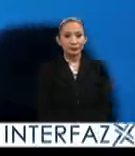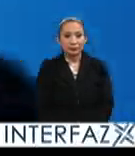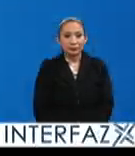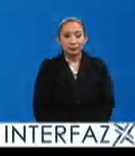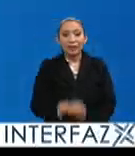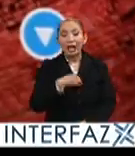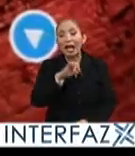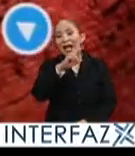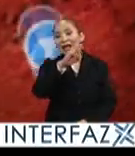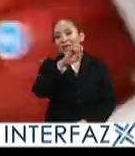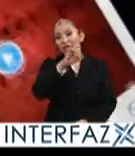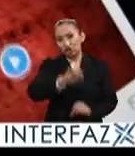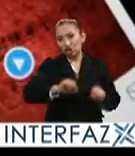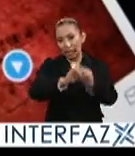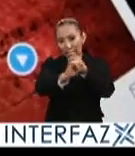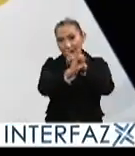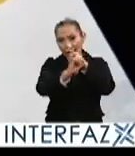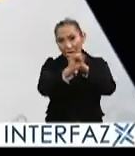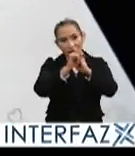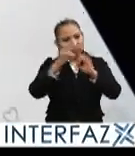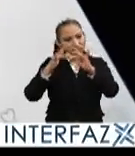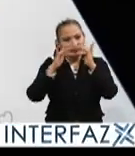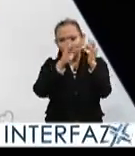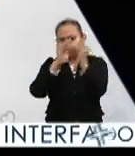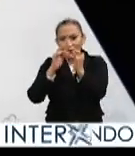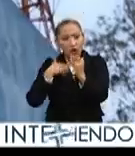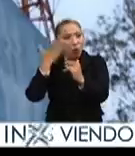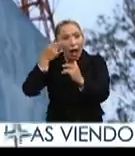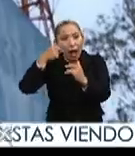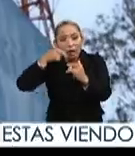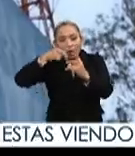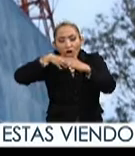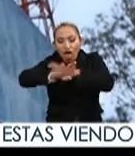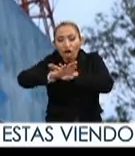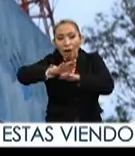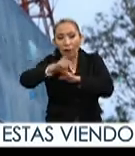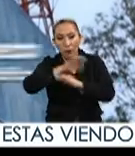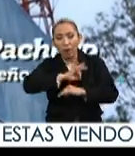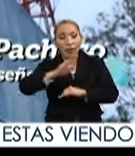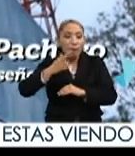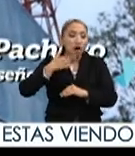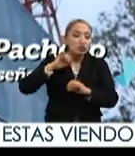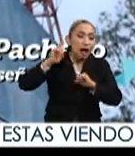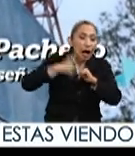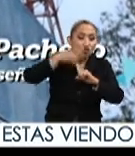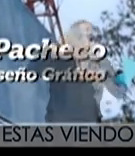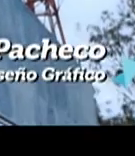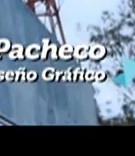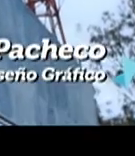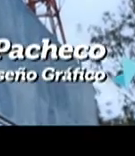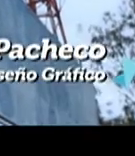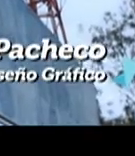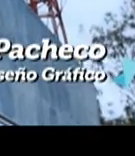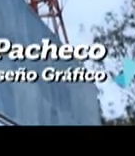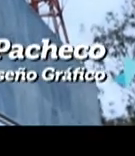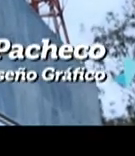Con las redes sociales todas las interacciones se mantienen, no hay un filtro. Podemos responder a algunos en tiempo real, algunos